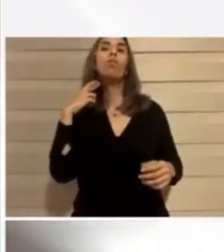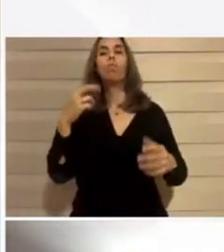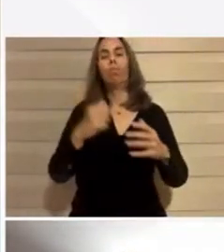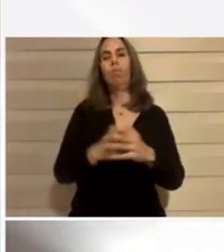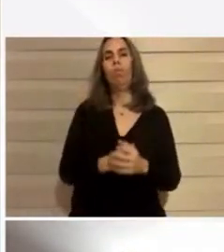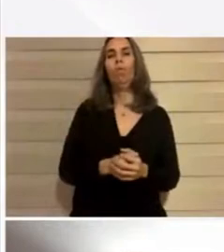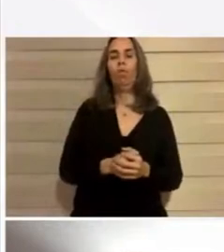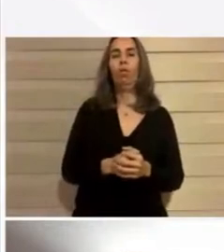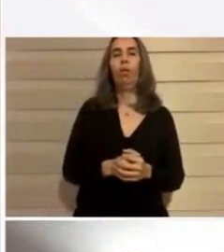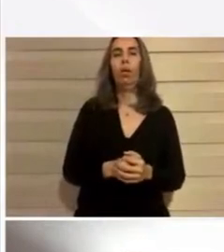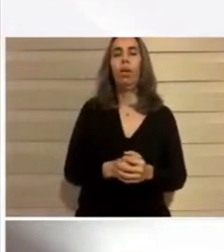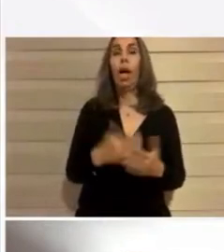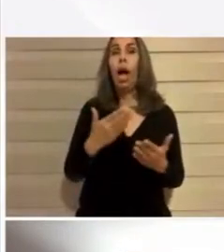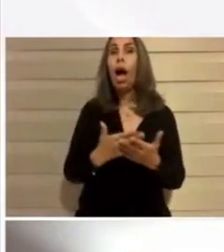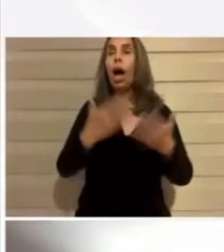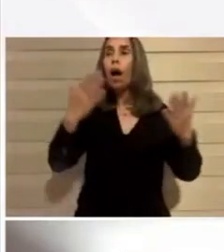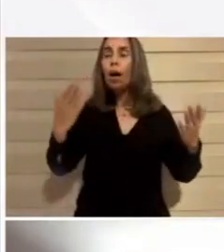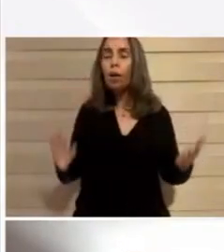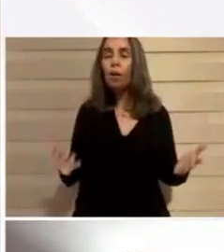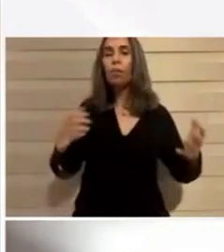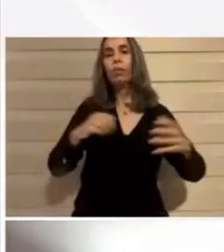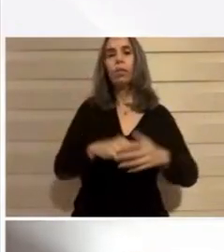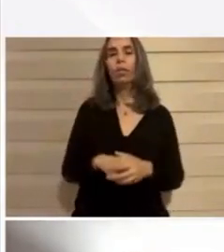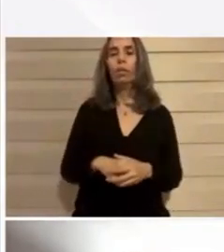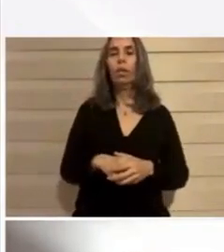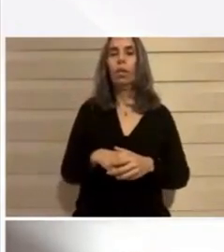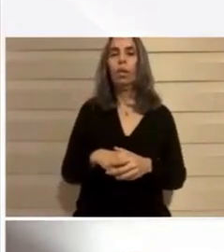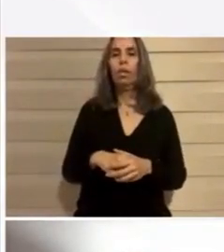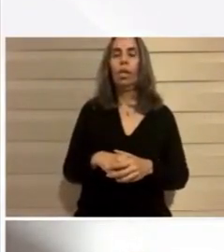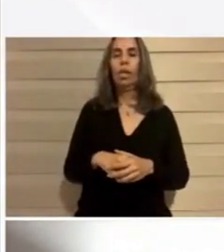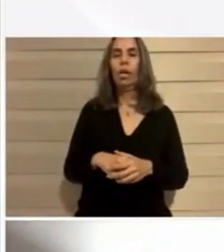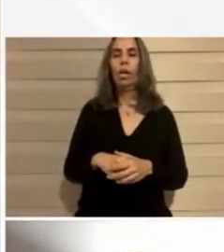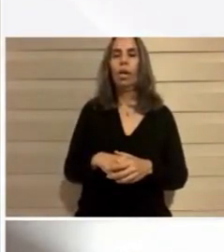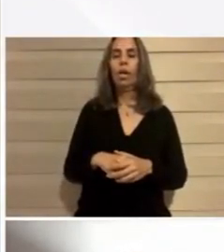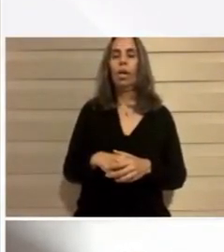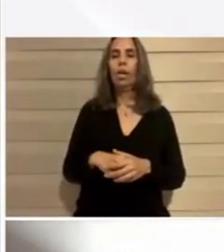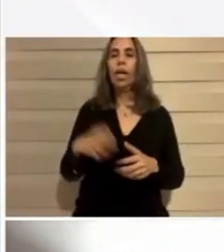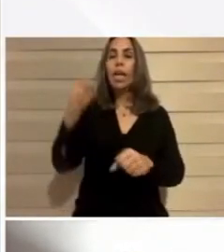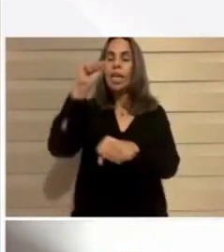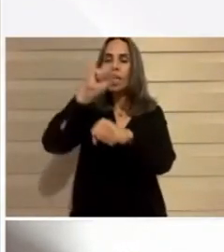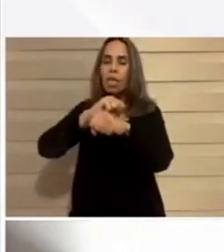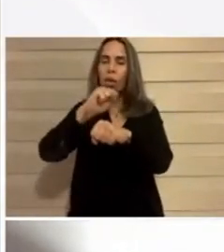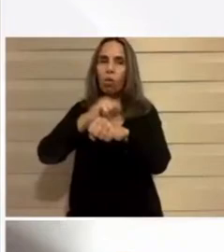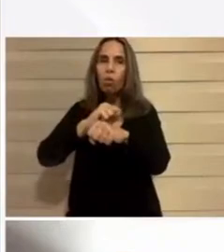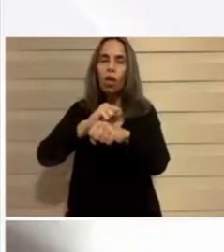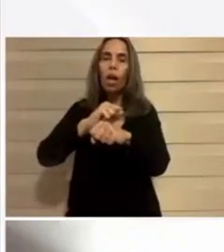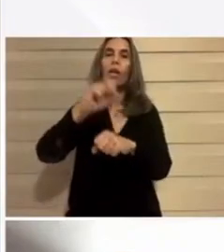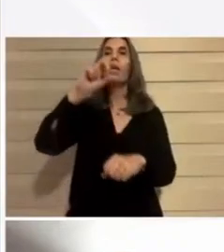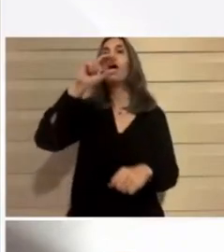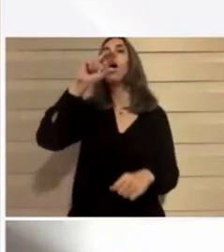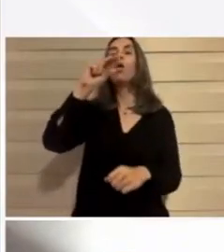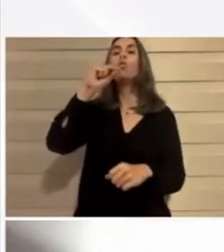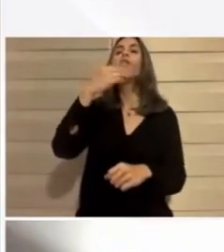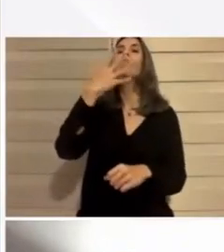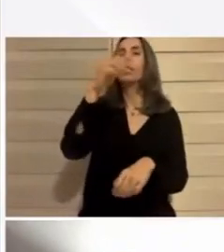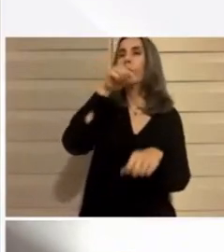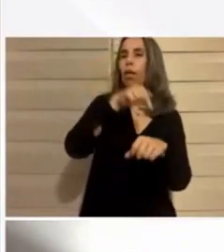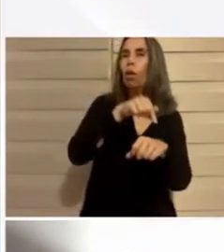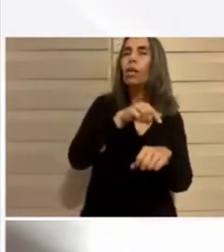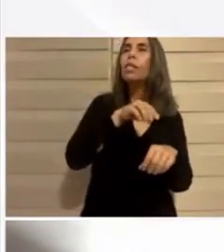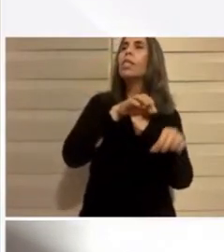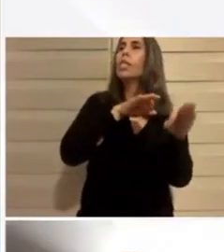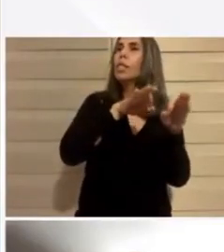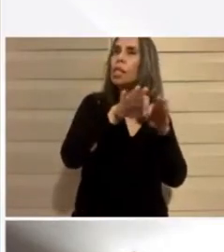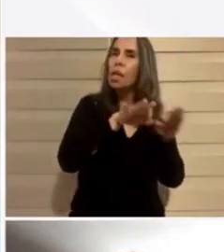Actualmente, tengo el privilegio de pertenecer a la secundaria 85, ya que esta nos plantea muchos desafíos y nos invita a trabajar día con